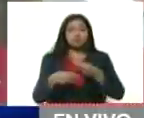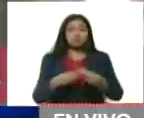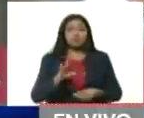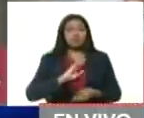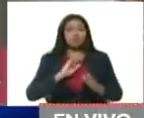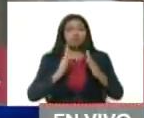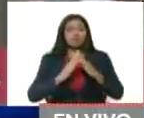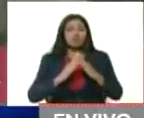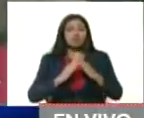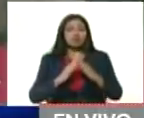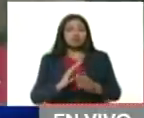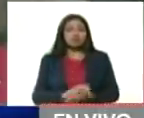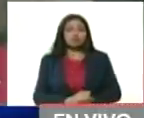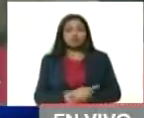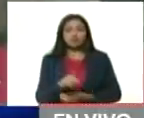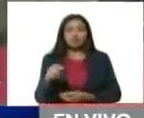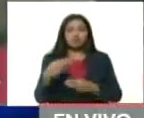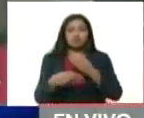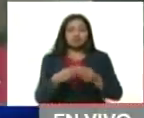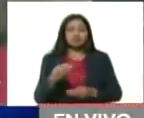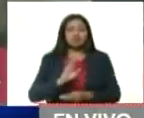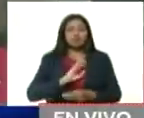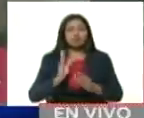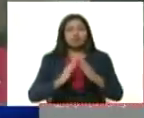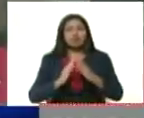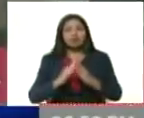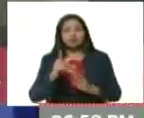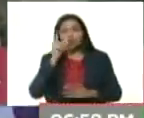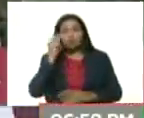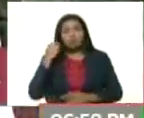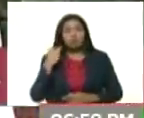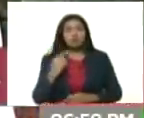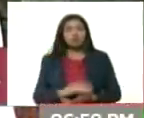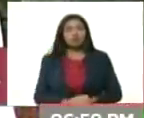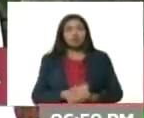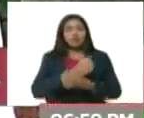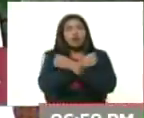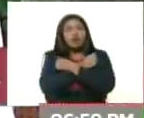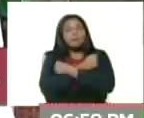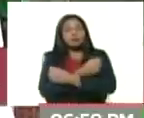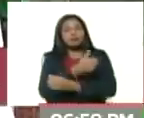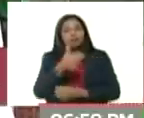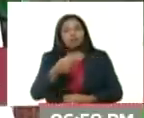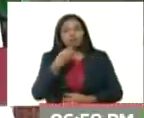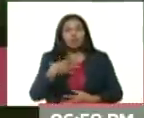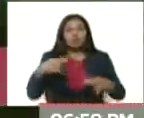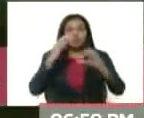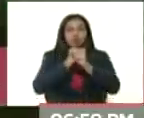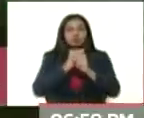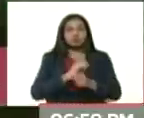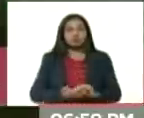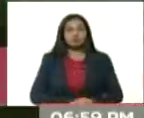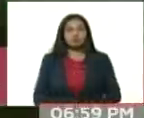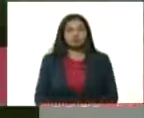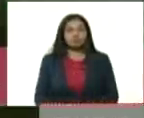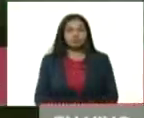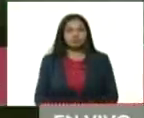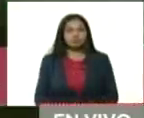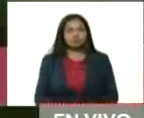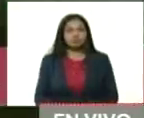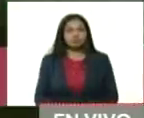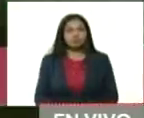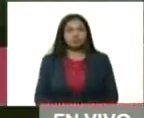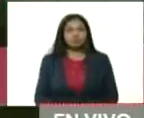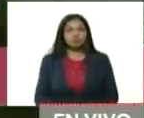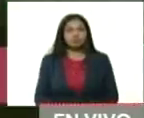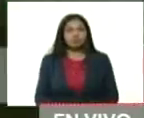casa, señora, lo que ustedes están haciendo desde su casa, señor. Un gran abrazo y buenas noches. Han sido las